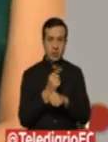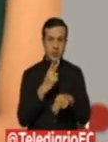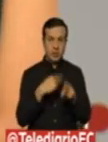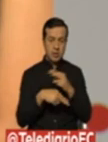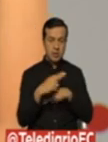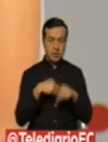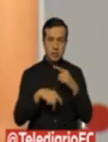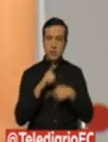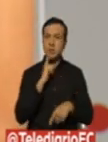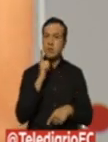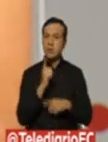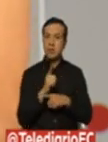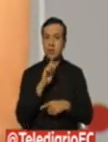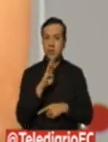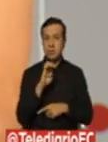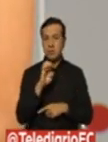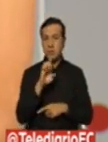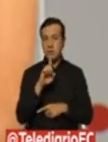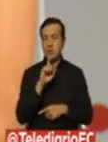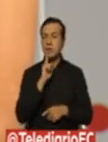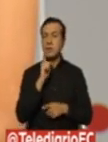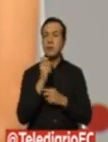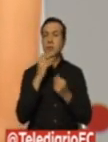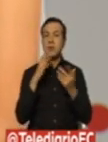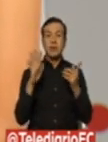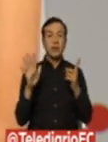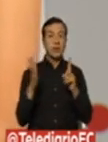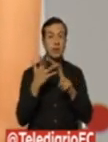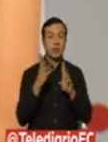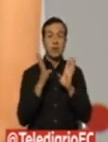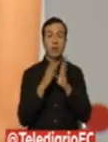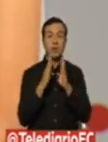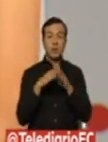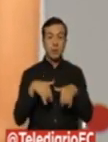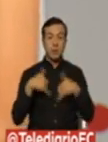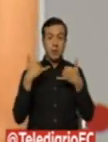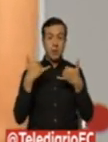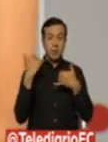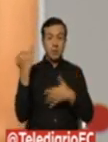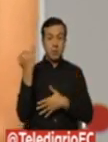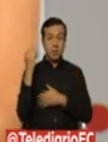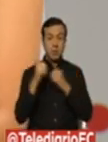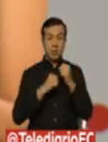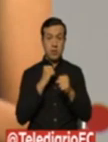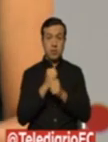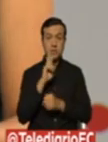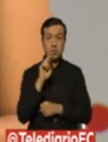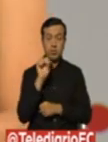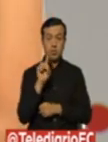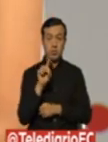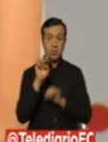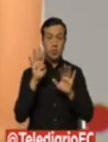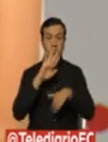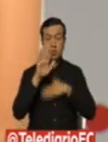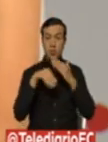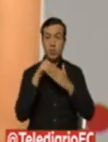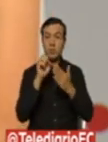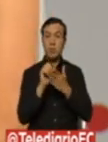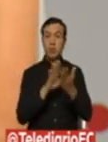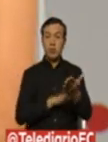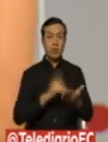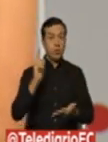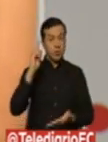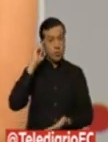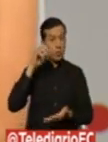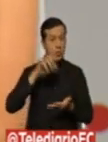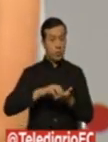negocios del bede quien nos contaba sobre esta quinta edición del premio verde 2019 y en general todos los proyectos que vengan desde los gobiernos